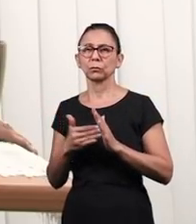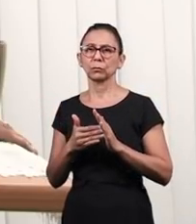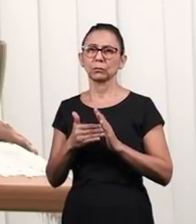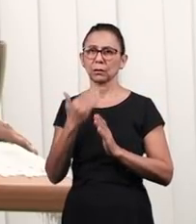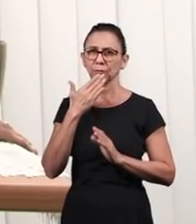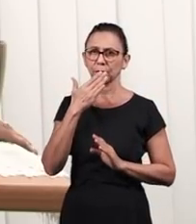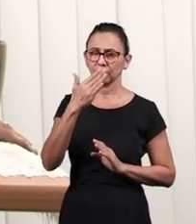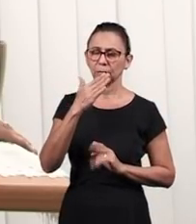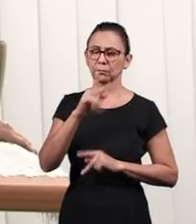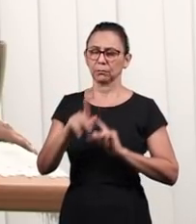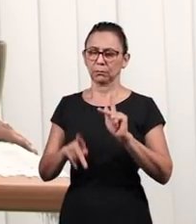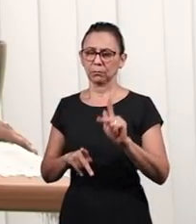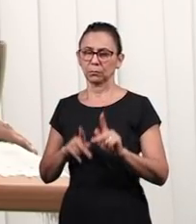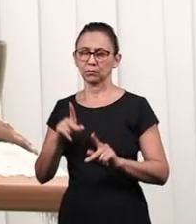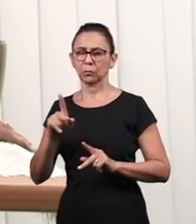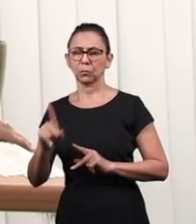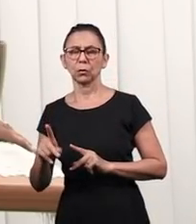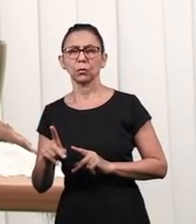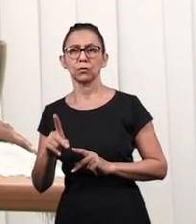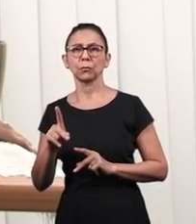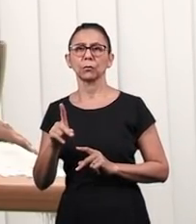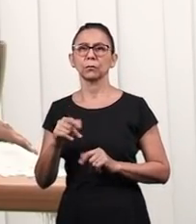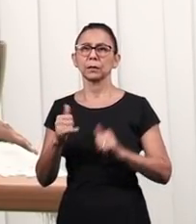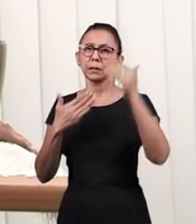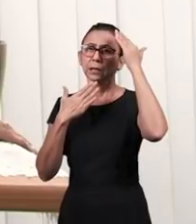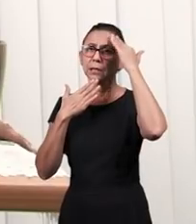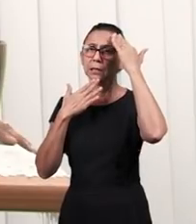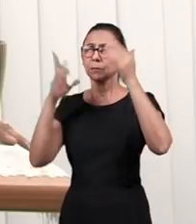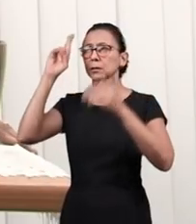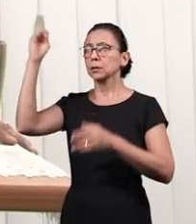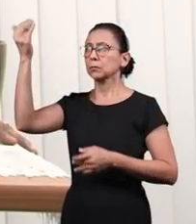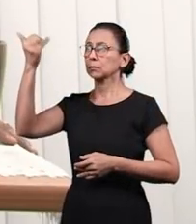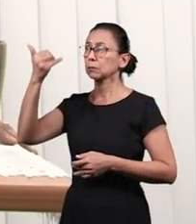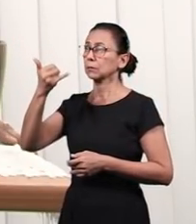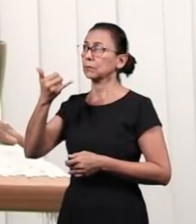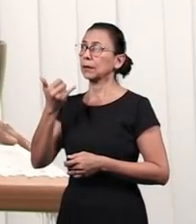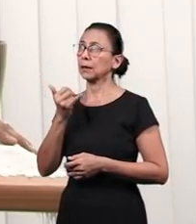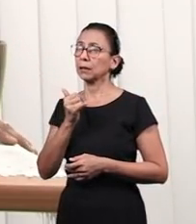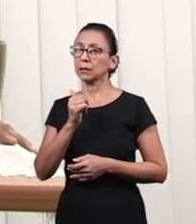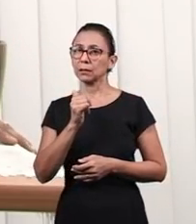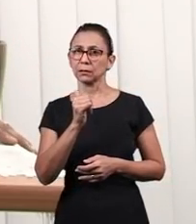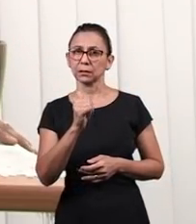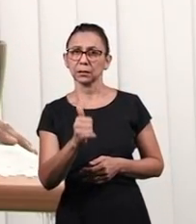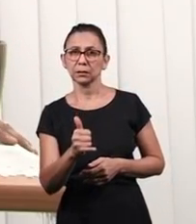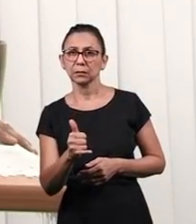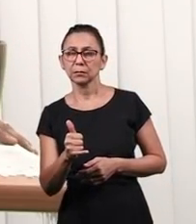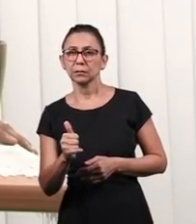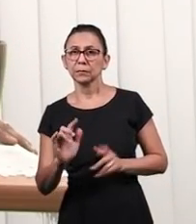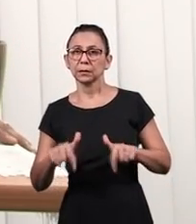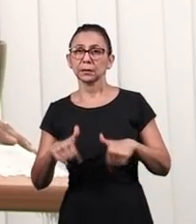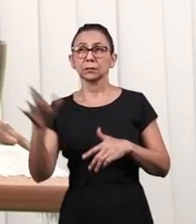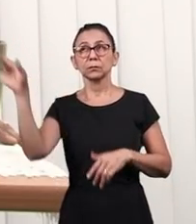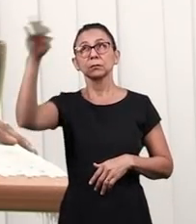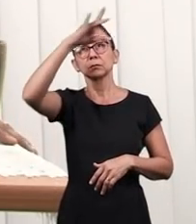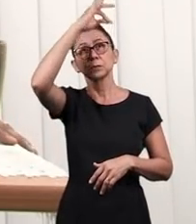en nuestro medio, por tu hablar, por el manifestar de tu Espíritu Santo en nuestras